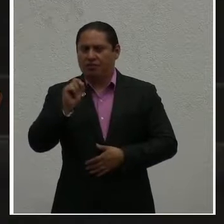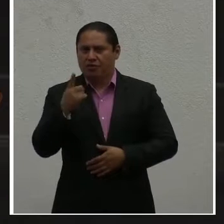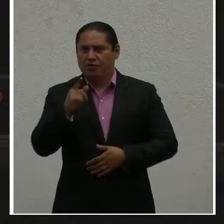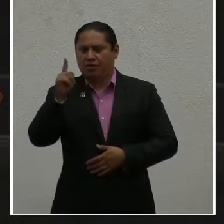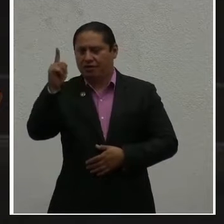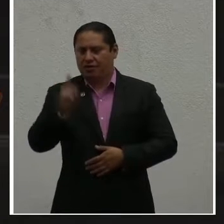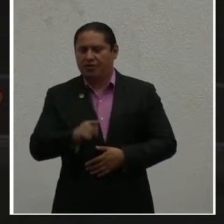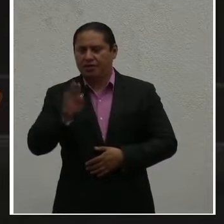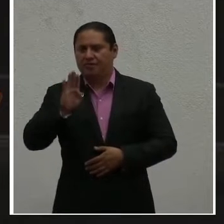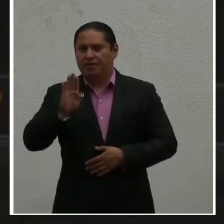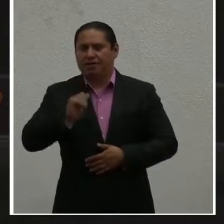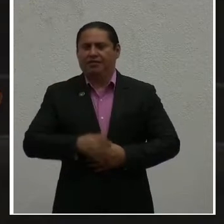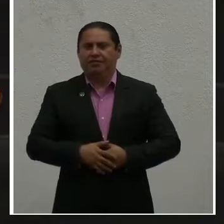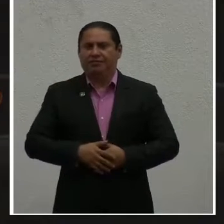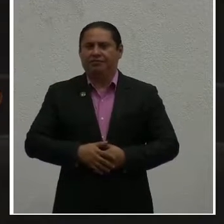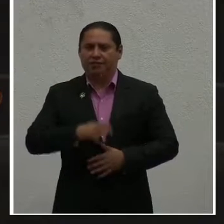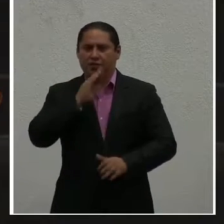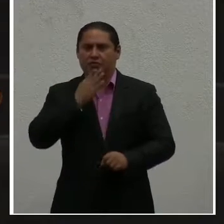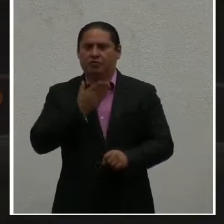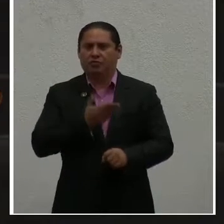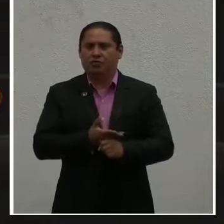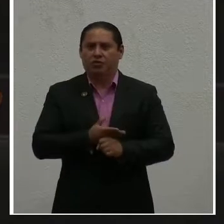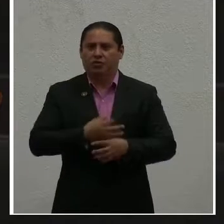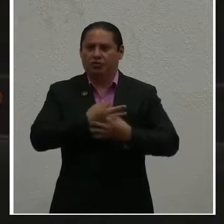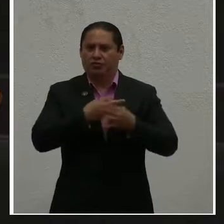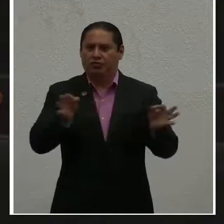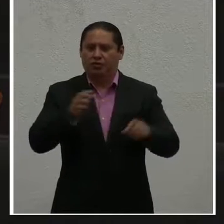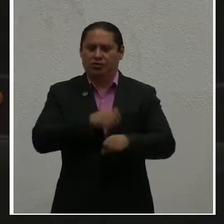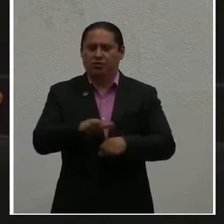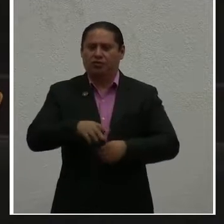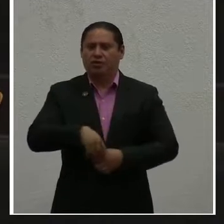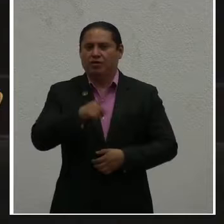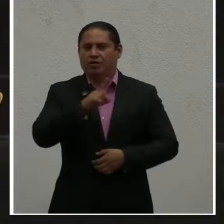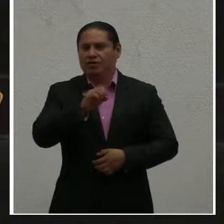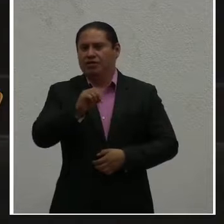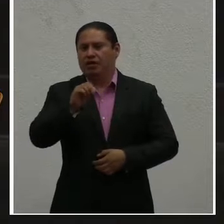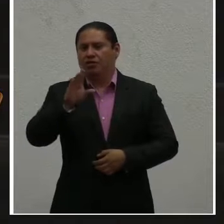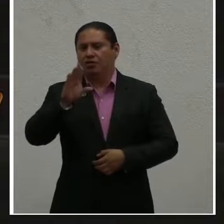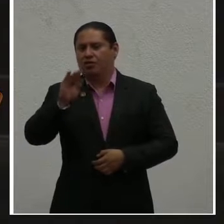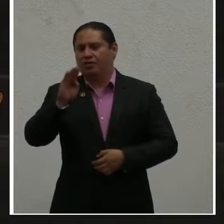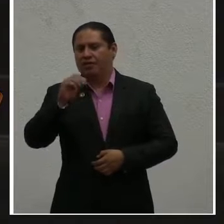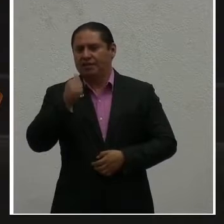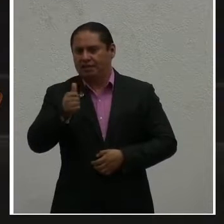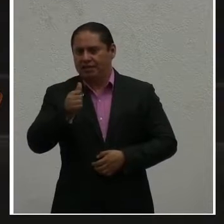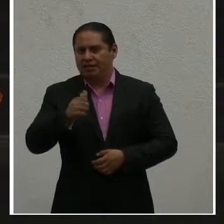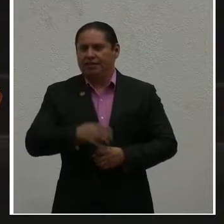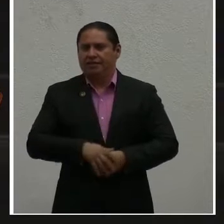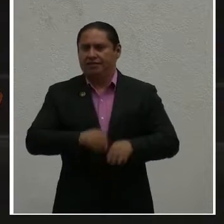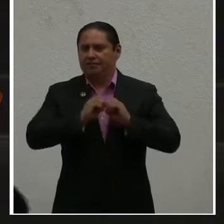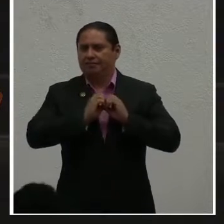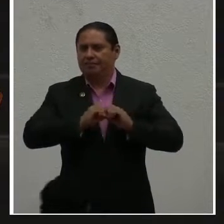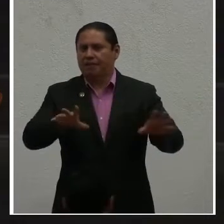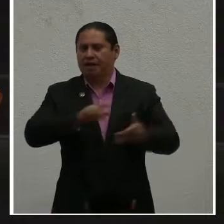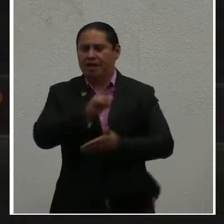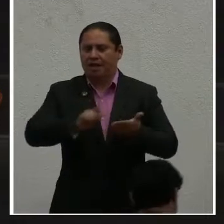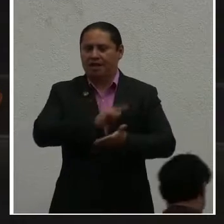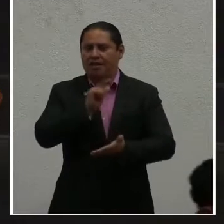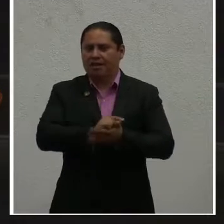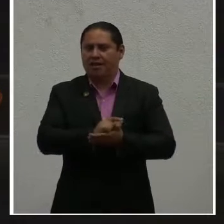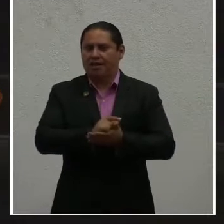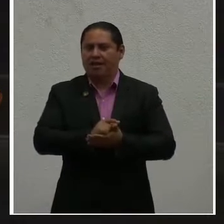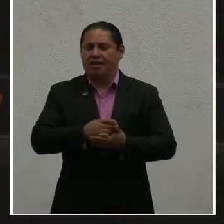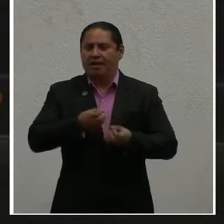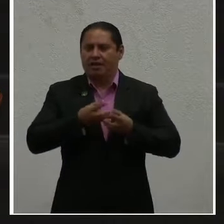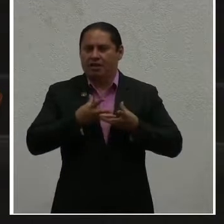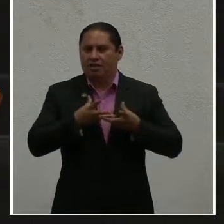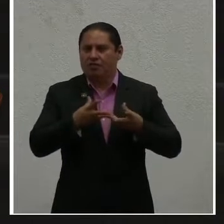2370-A-2021-B correspondiente al decreto número 096 por el que se expide la ley de ingresos del municipio de